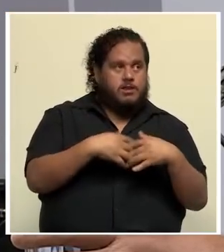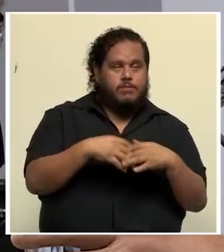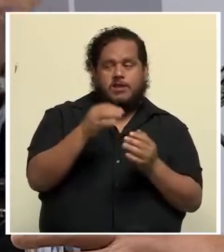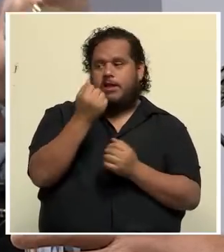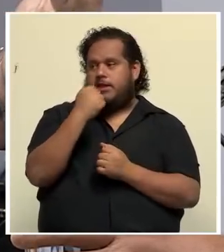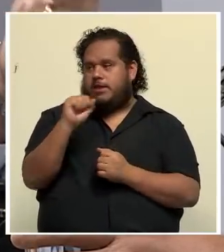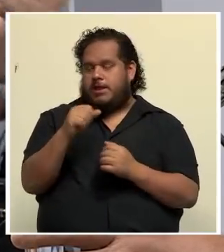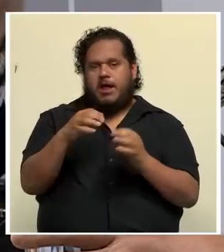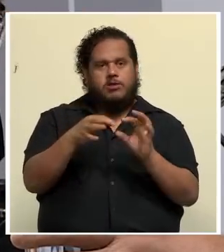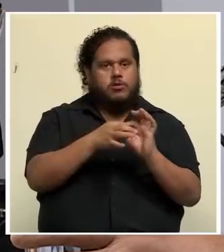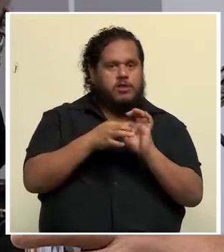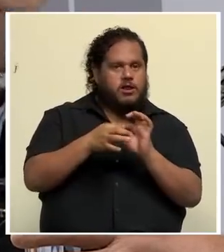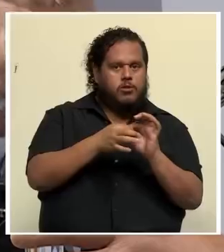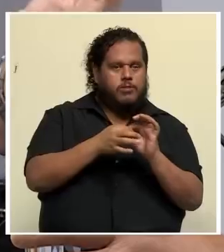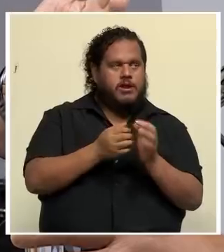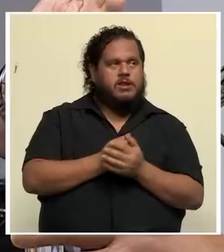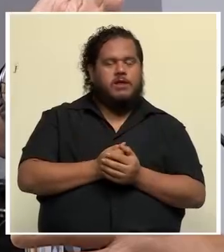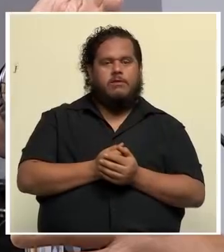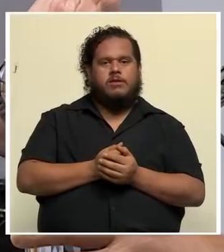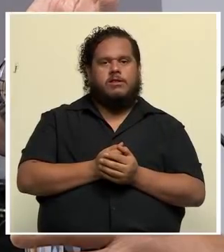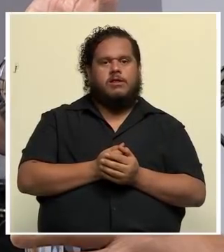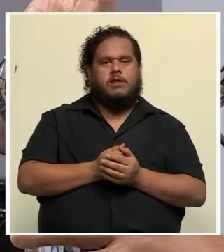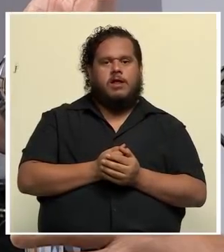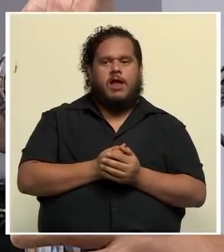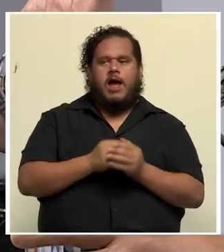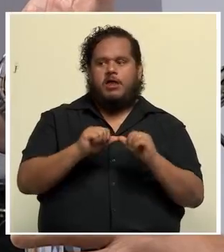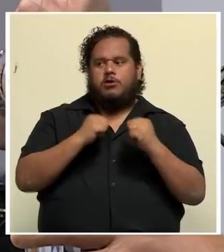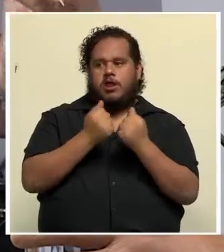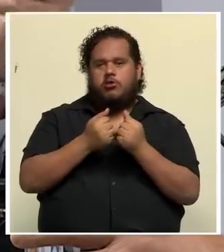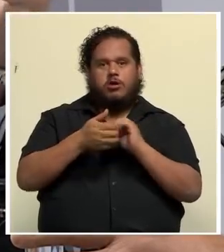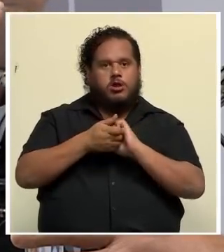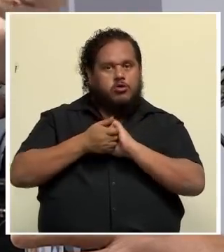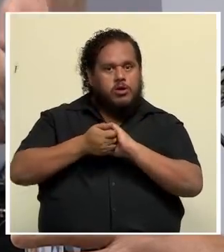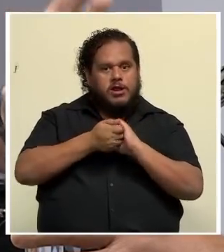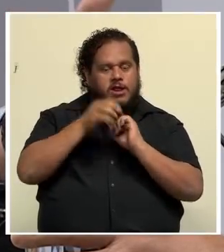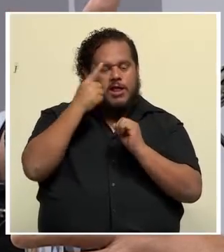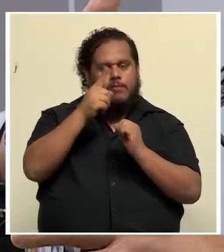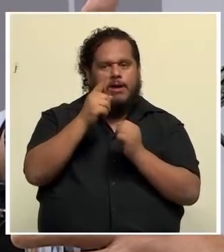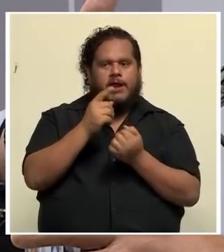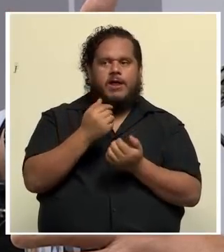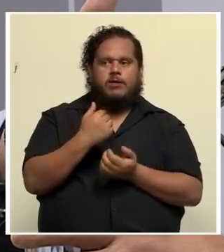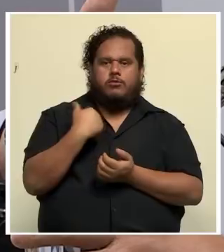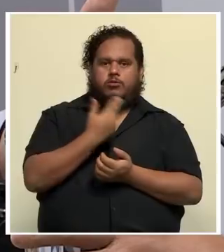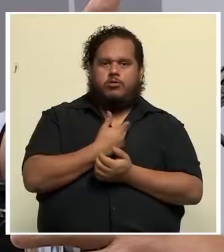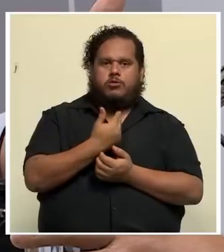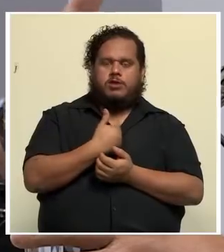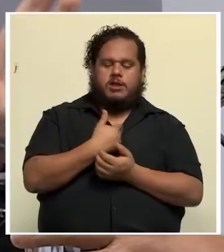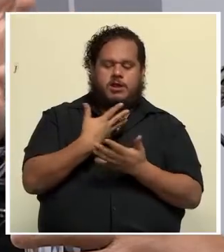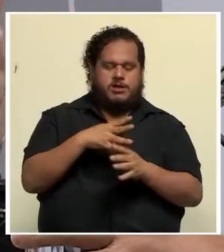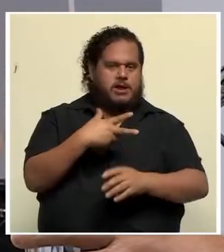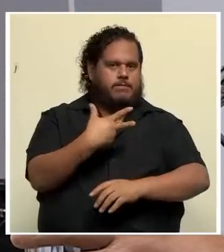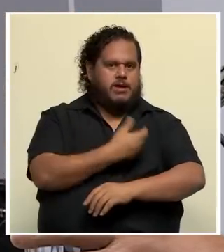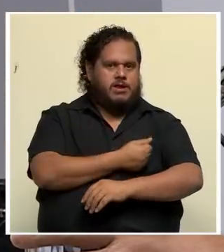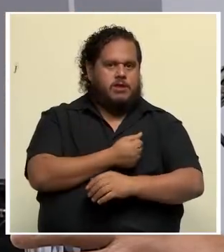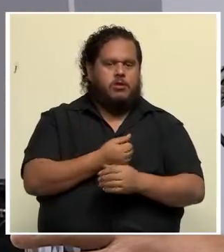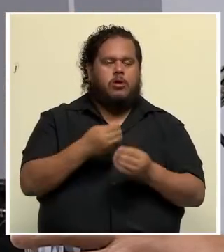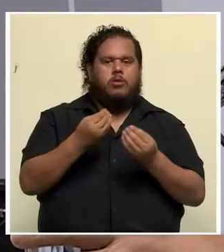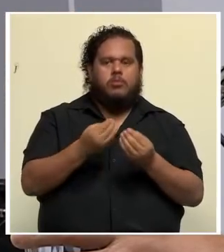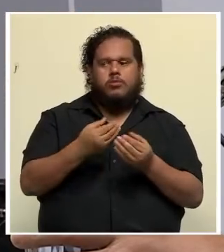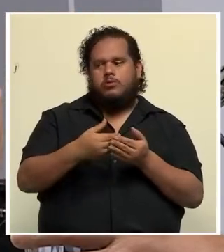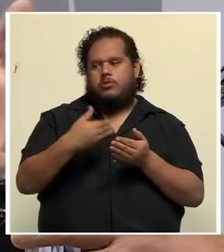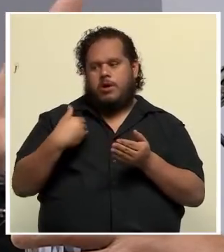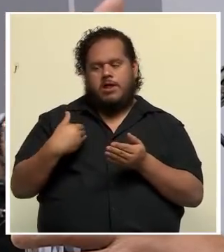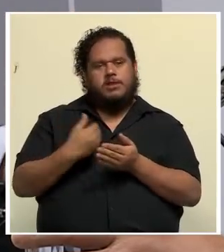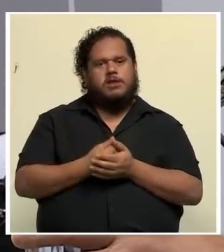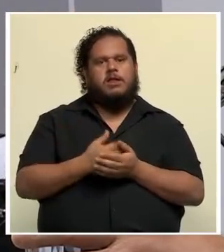las cooperativas, las asociaciones solidaristas, para que hubiéramos estado todos vacunados mucho